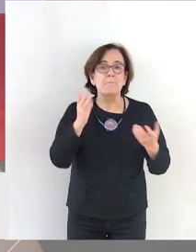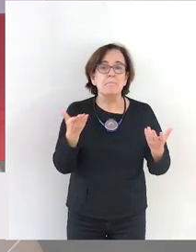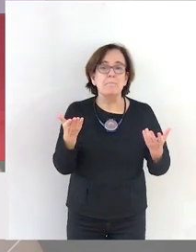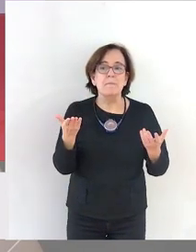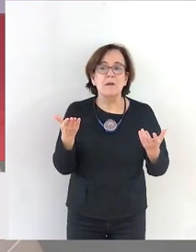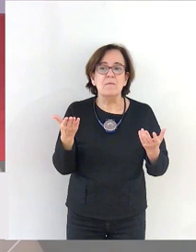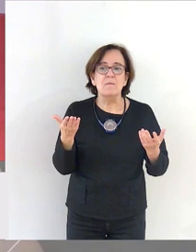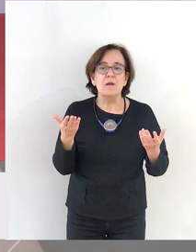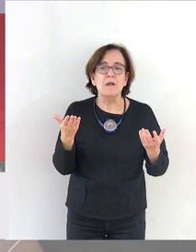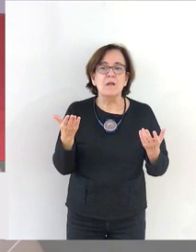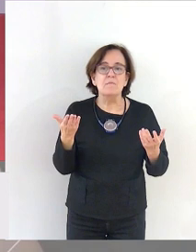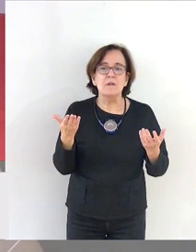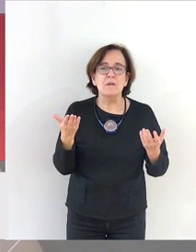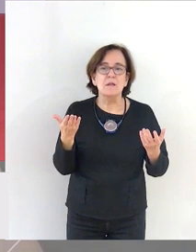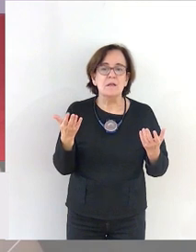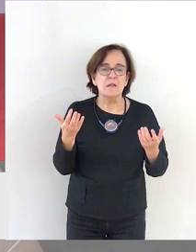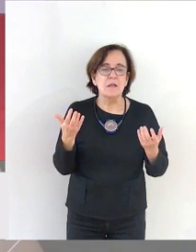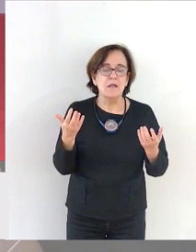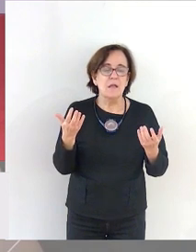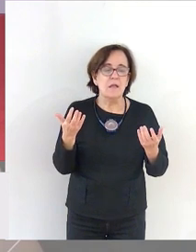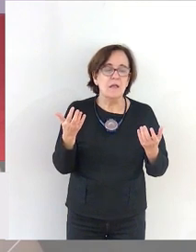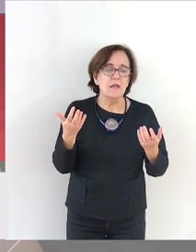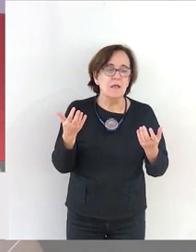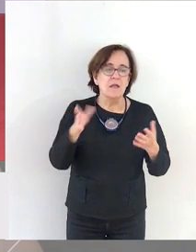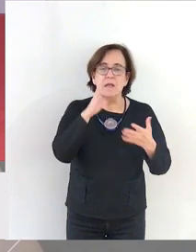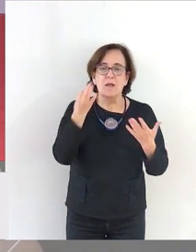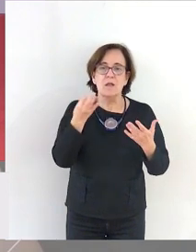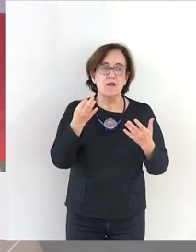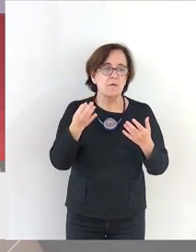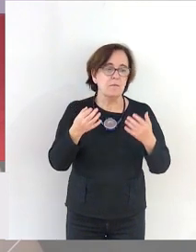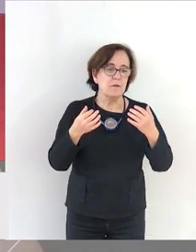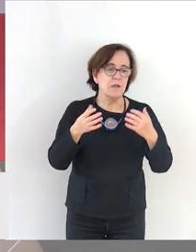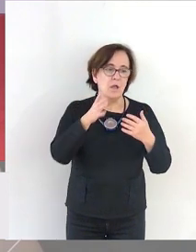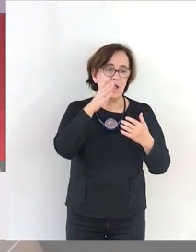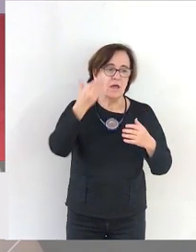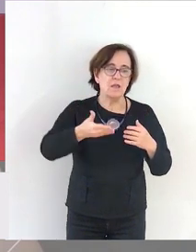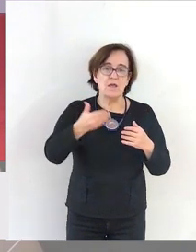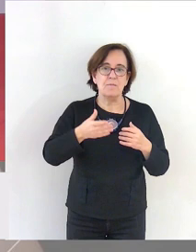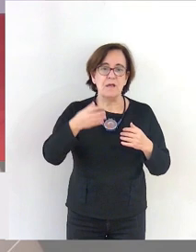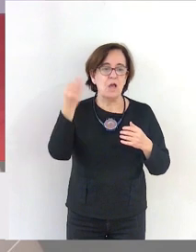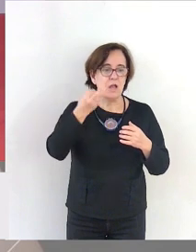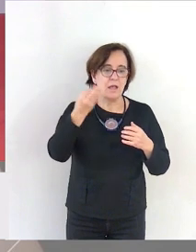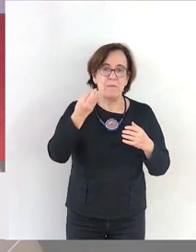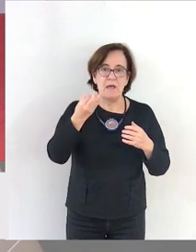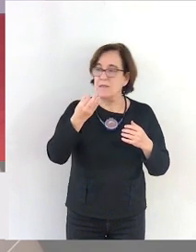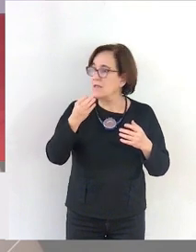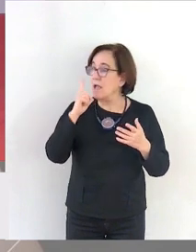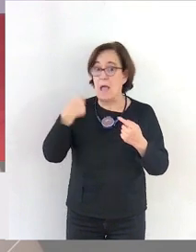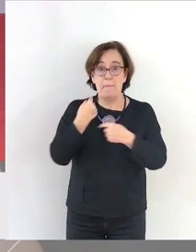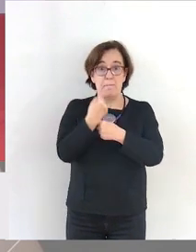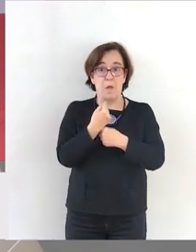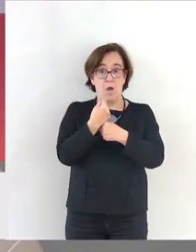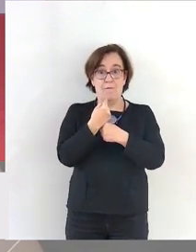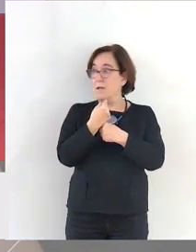no no no s la pregunta me parece muy muy pertinente lo que pasa es que me obliga